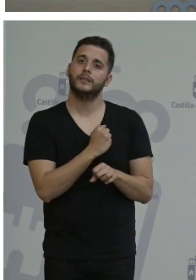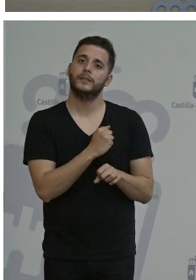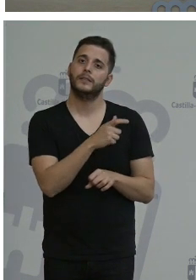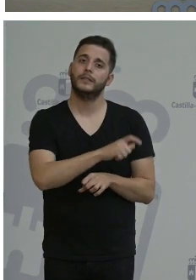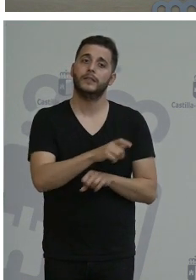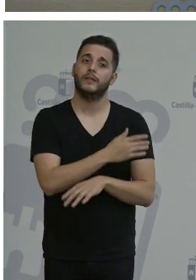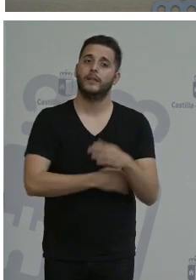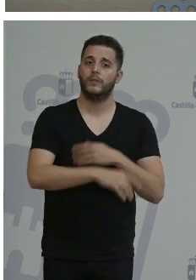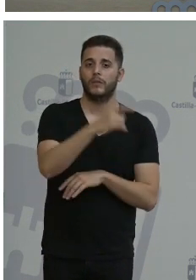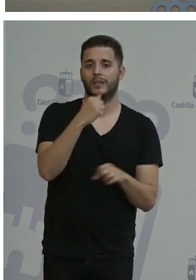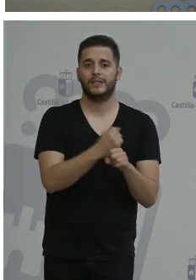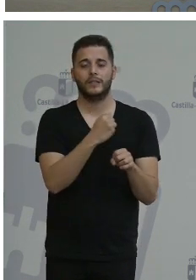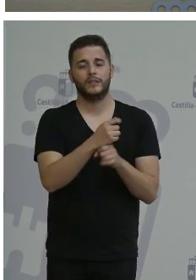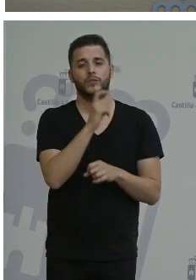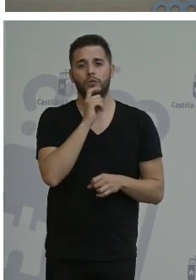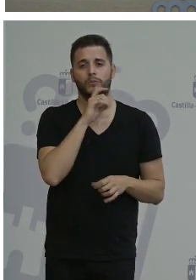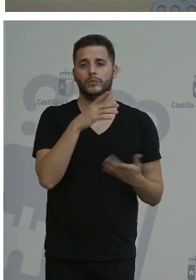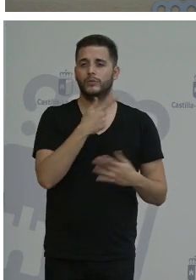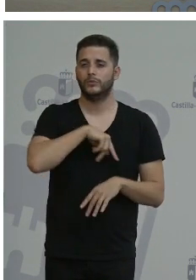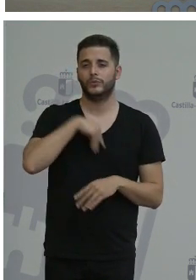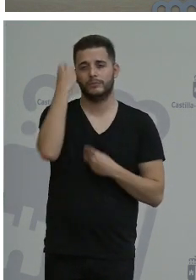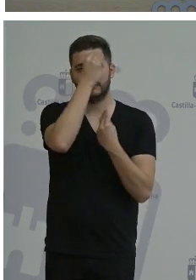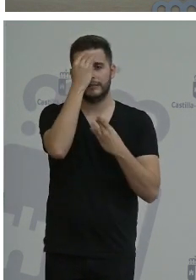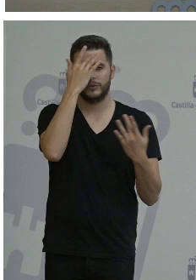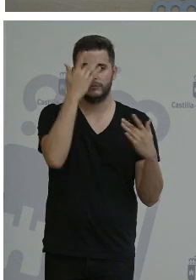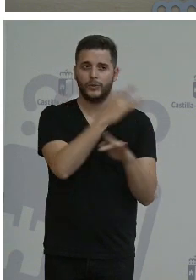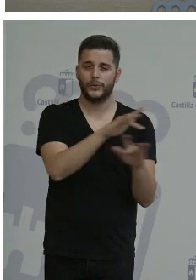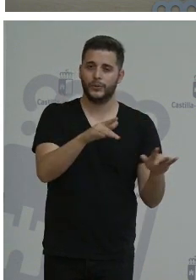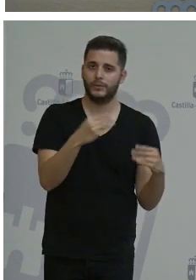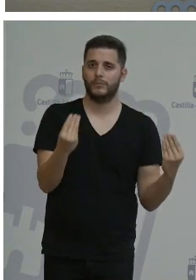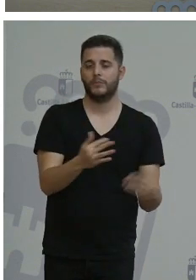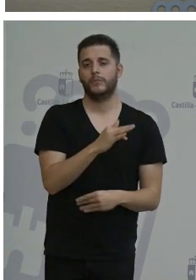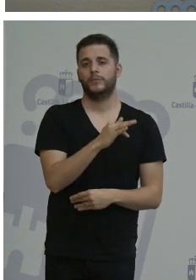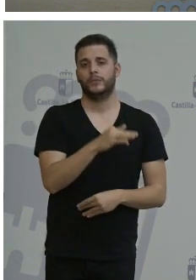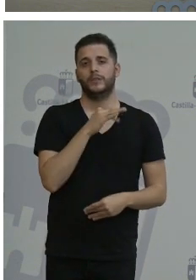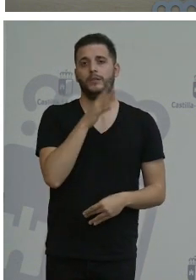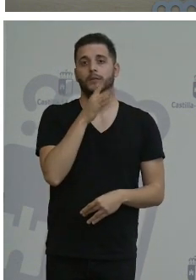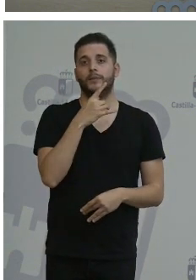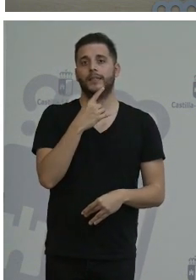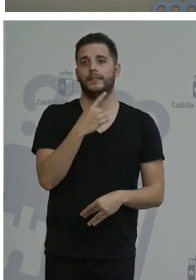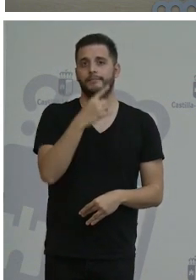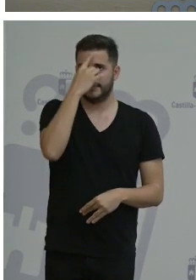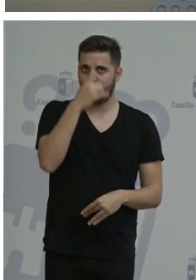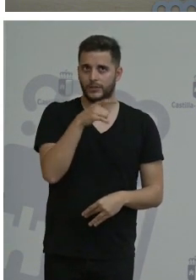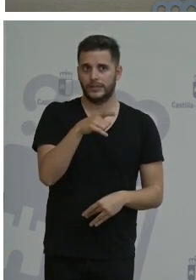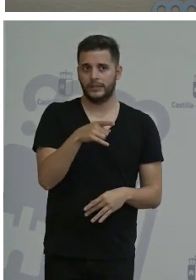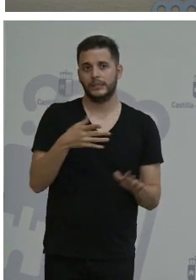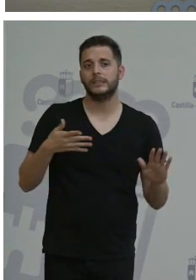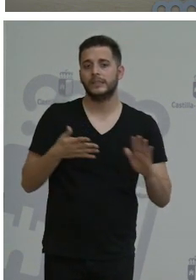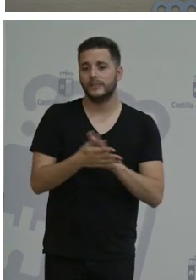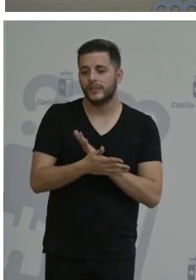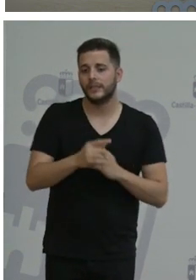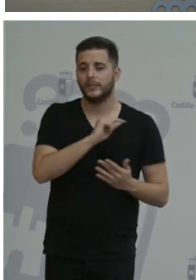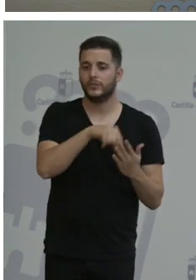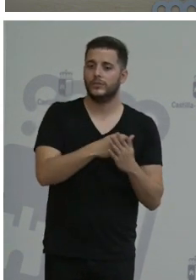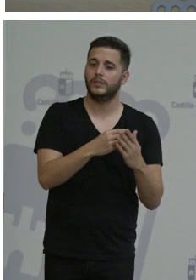creemos que es muy importante el visibilizar esta labor porque creemos que realmente va a promover el que haya más contrataciones y el que las